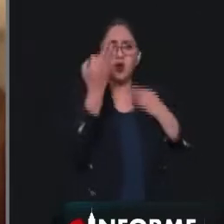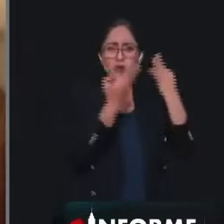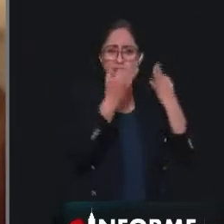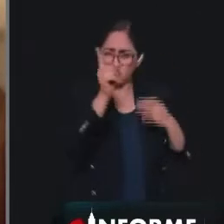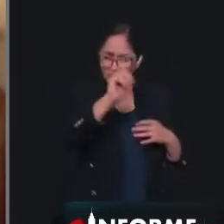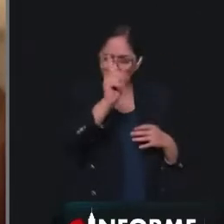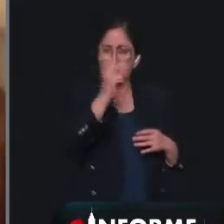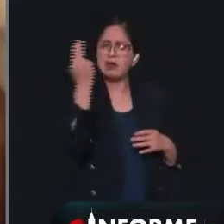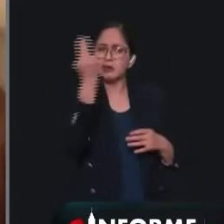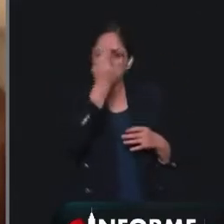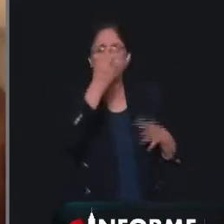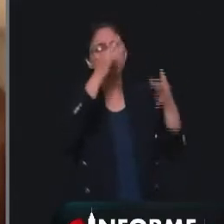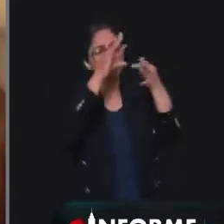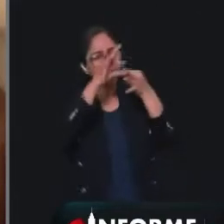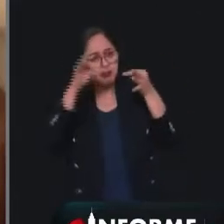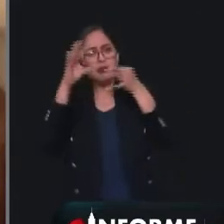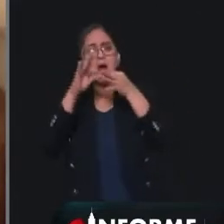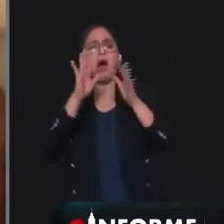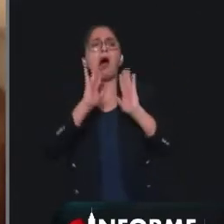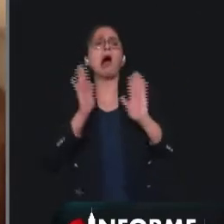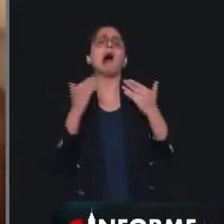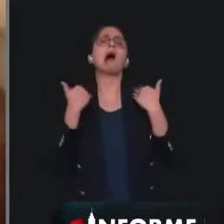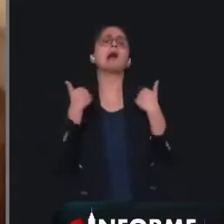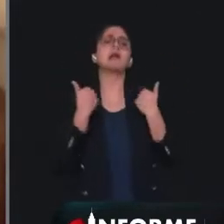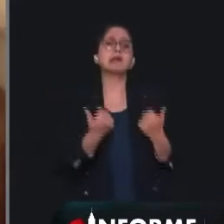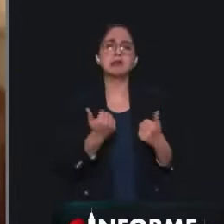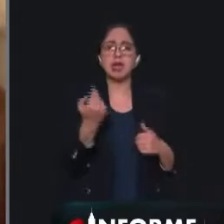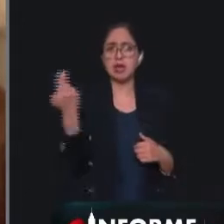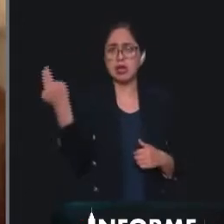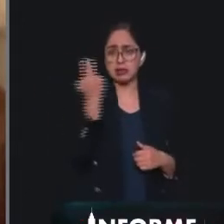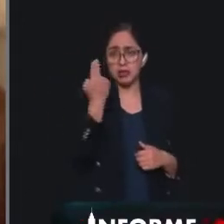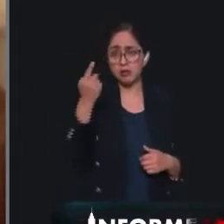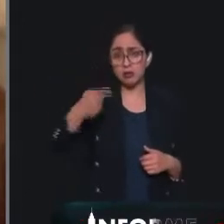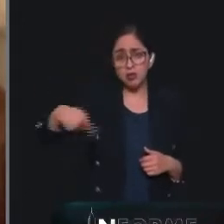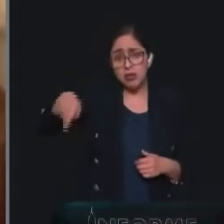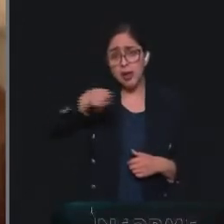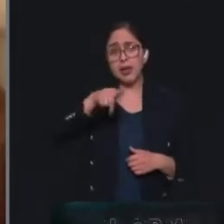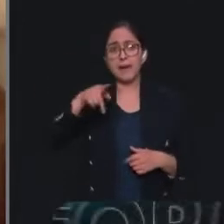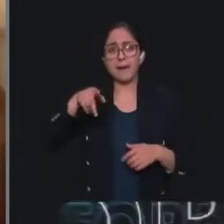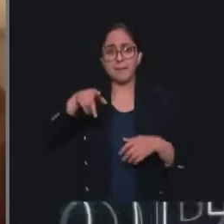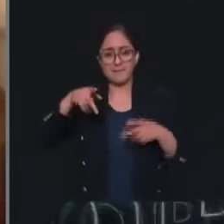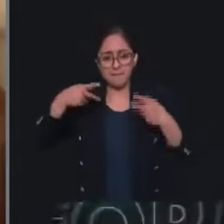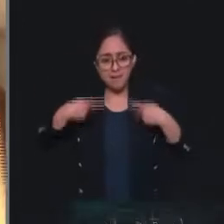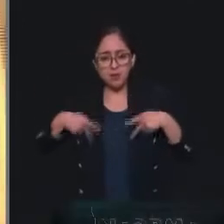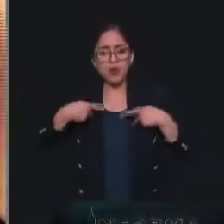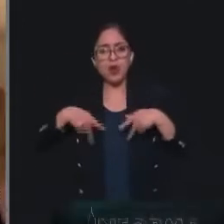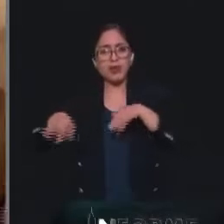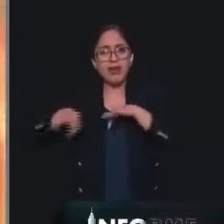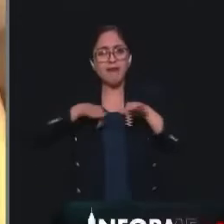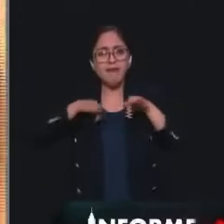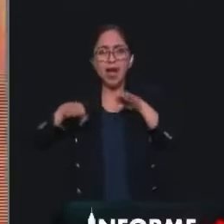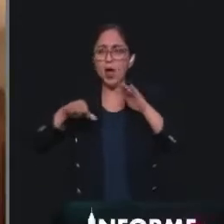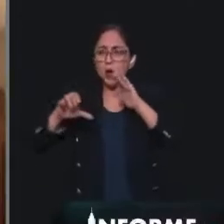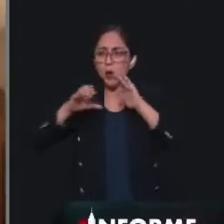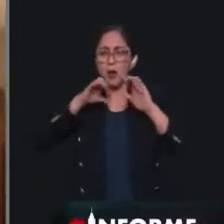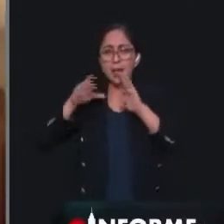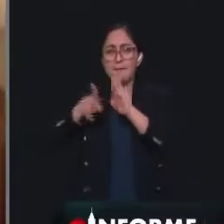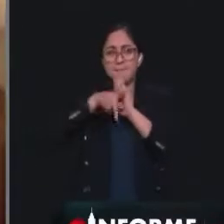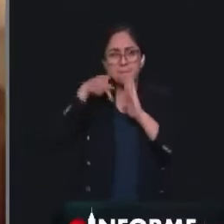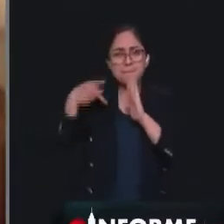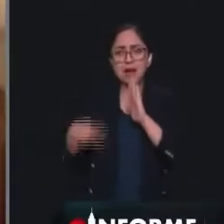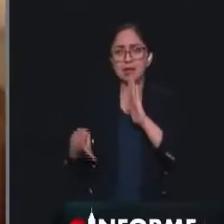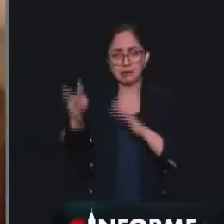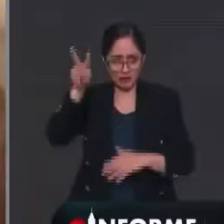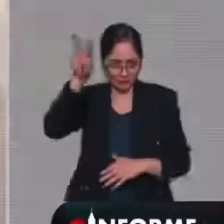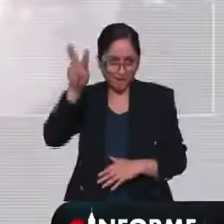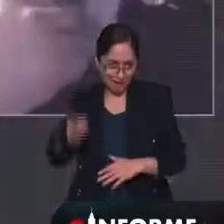evidencia, y apoyando más también a la prensa verdadera, no a la prensa golpeadora,